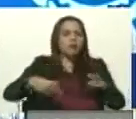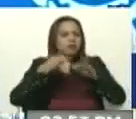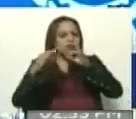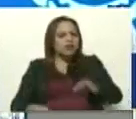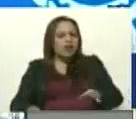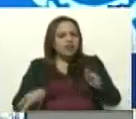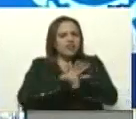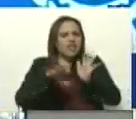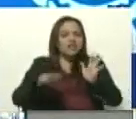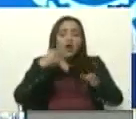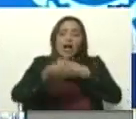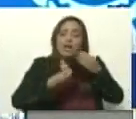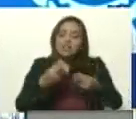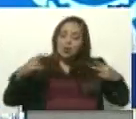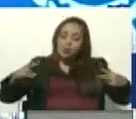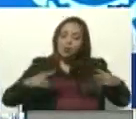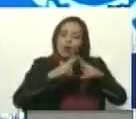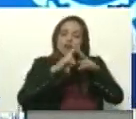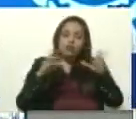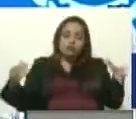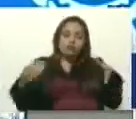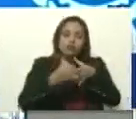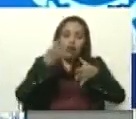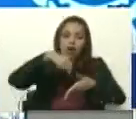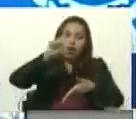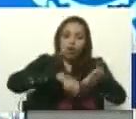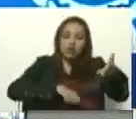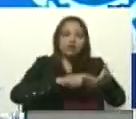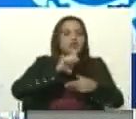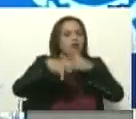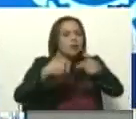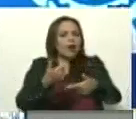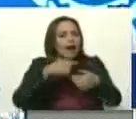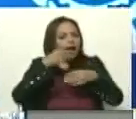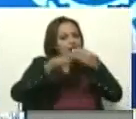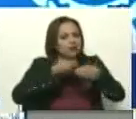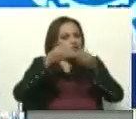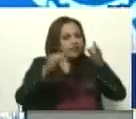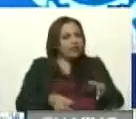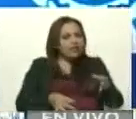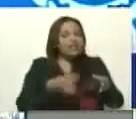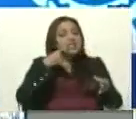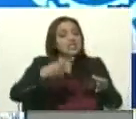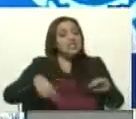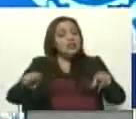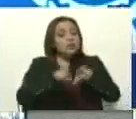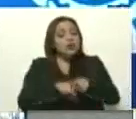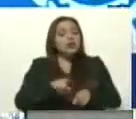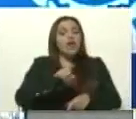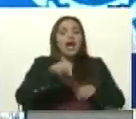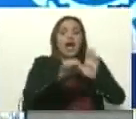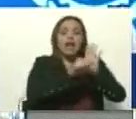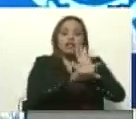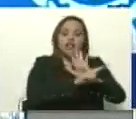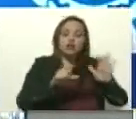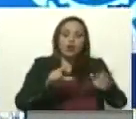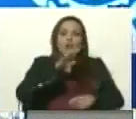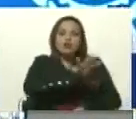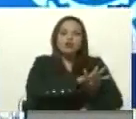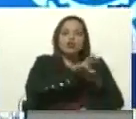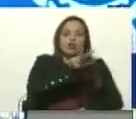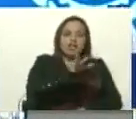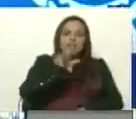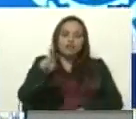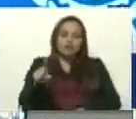la celebración de una convención colectiva, y así también lo ratifica el artículo 431 de la Ley Orgánica